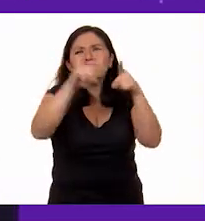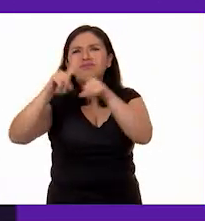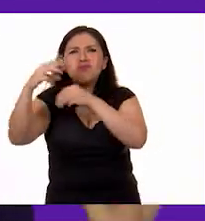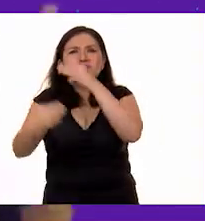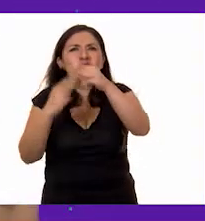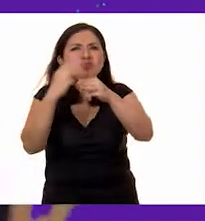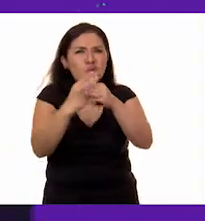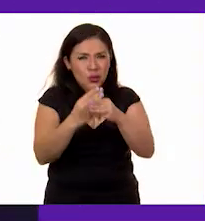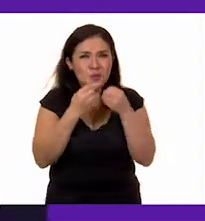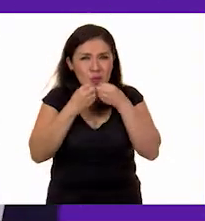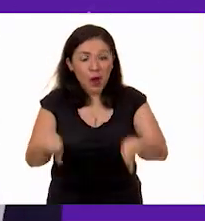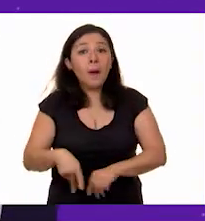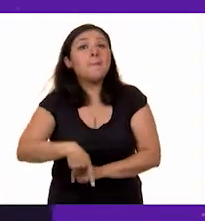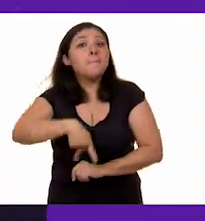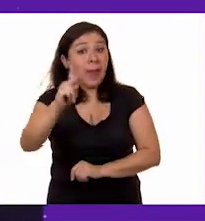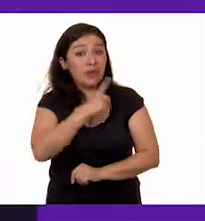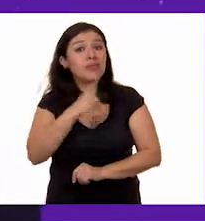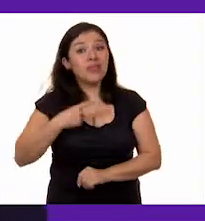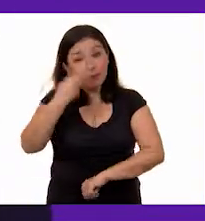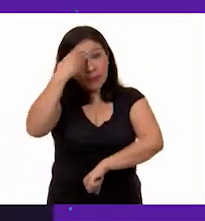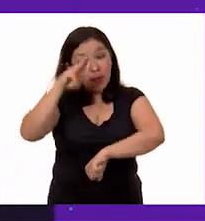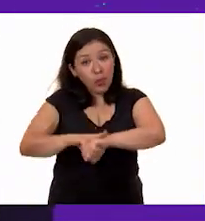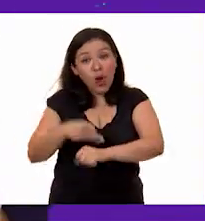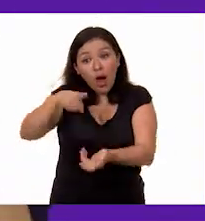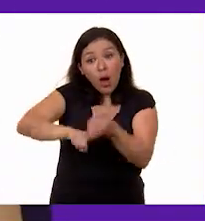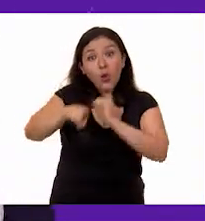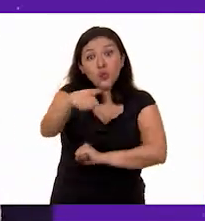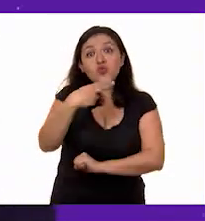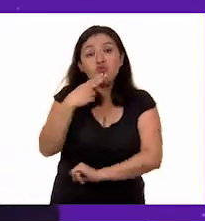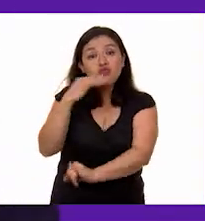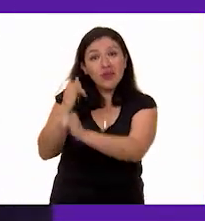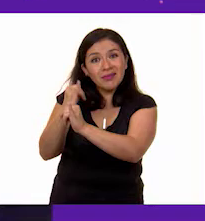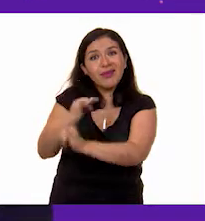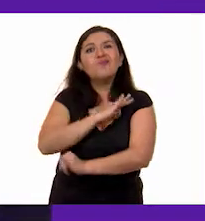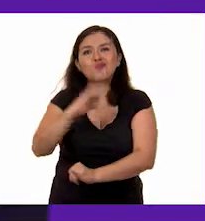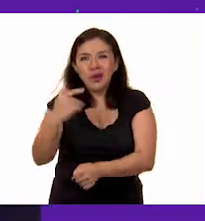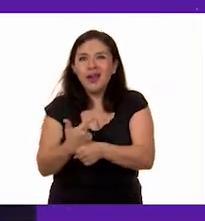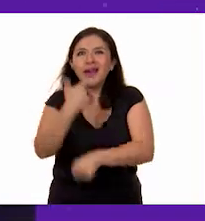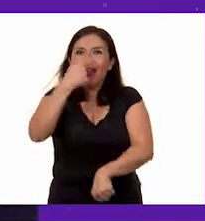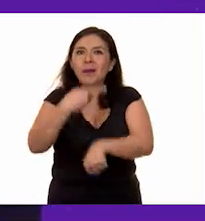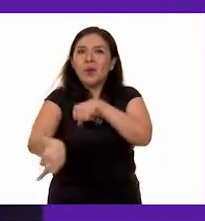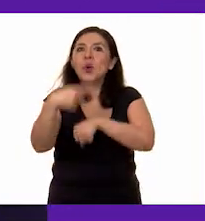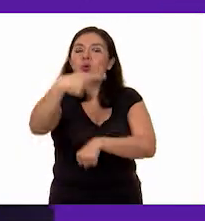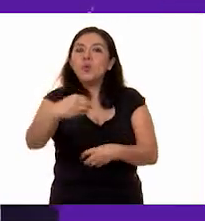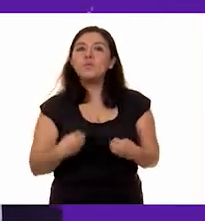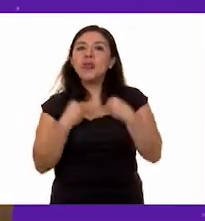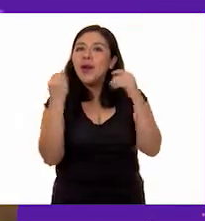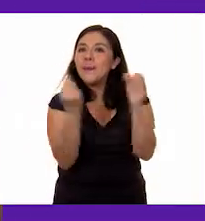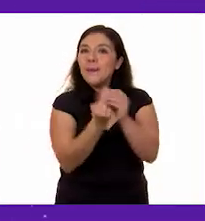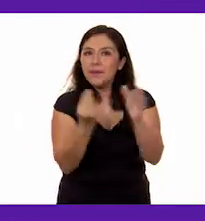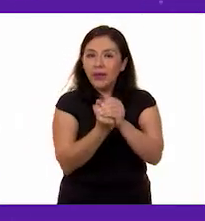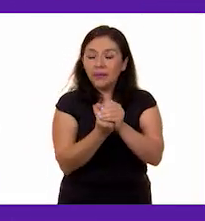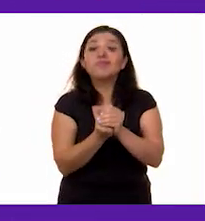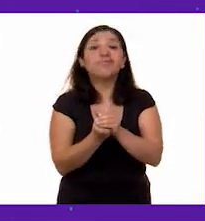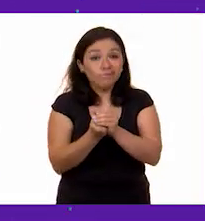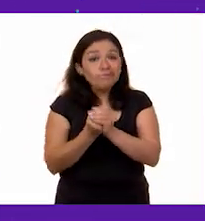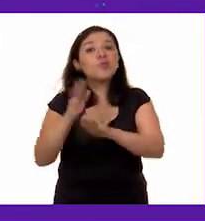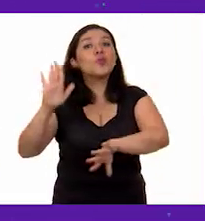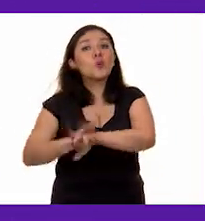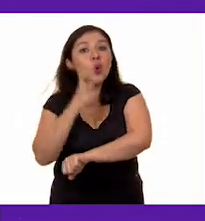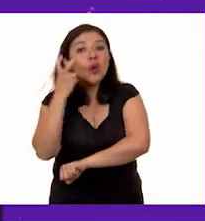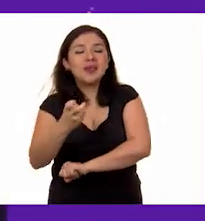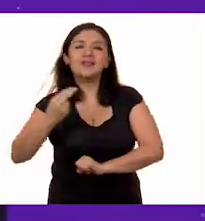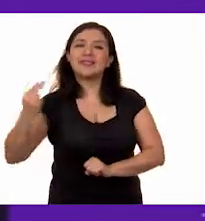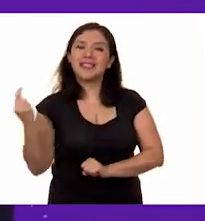nuevos. Pero no olvidemos que navegar por la red también puede poner en riesgo nuestra privacidad. Por esta razón,